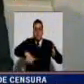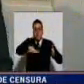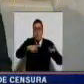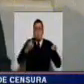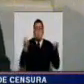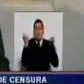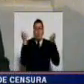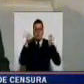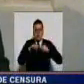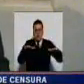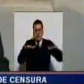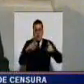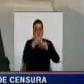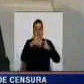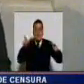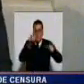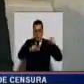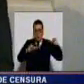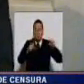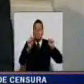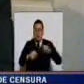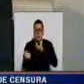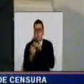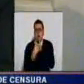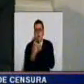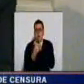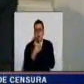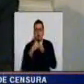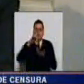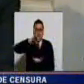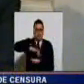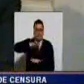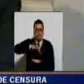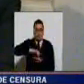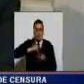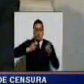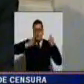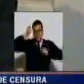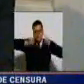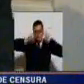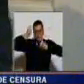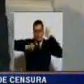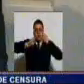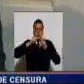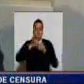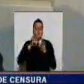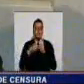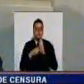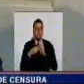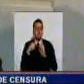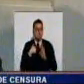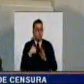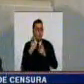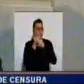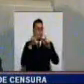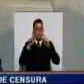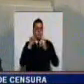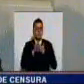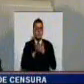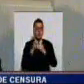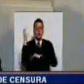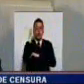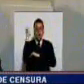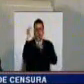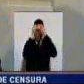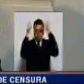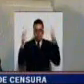libre concurrencia como una característica que tiene que vender la enajenación de acciones del Estado